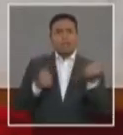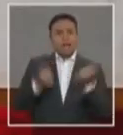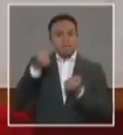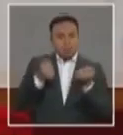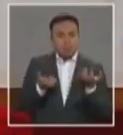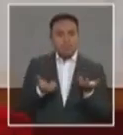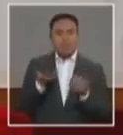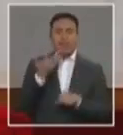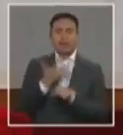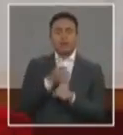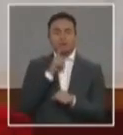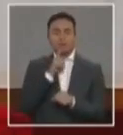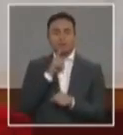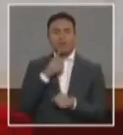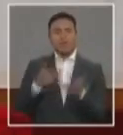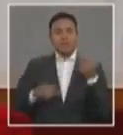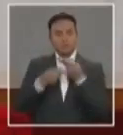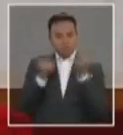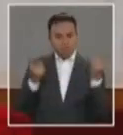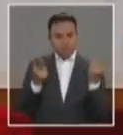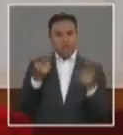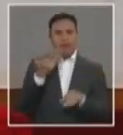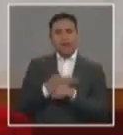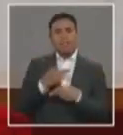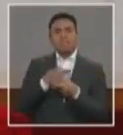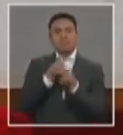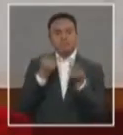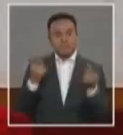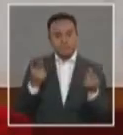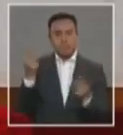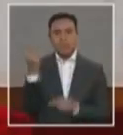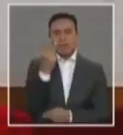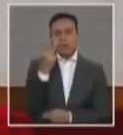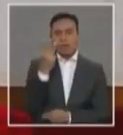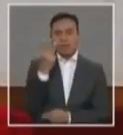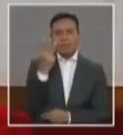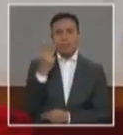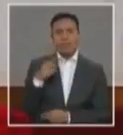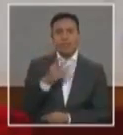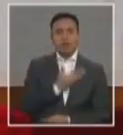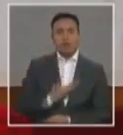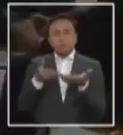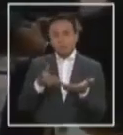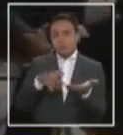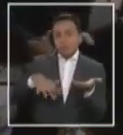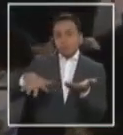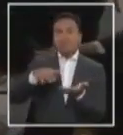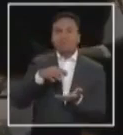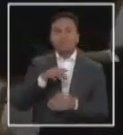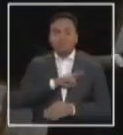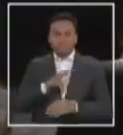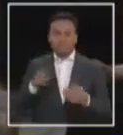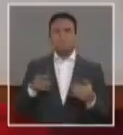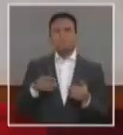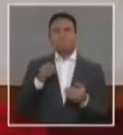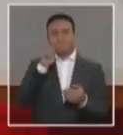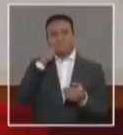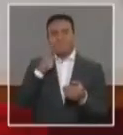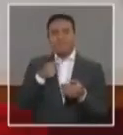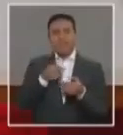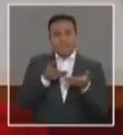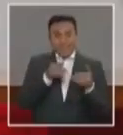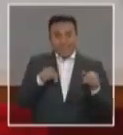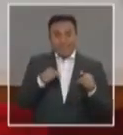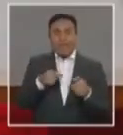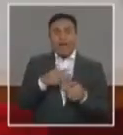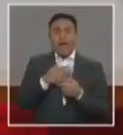efectivamente hay un gobierno acá que ha estado con la gente siempre yo ayer estuve una reunión con con con la en la